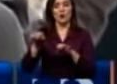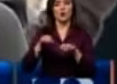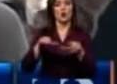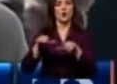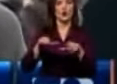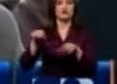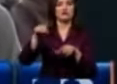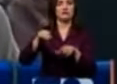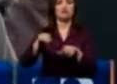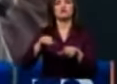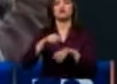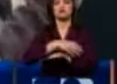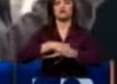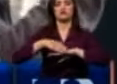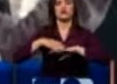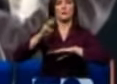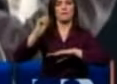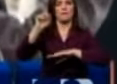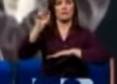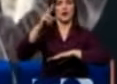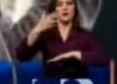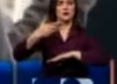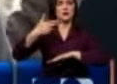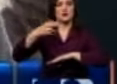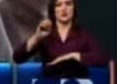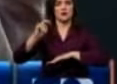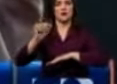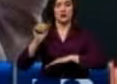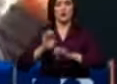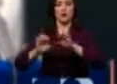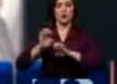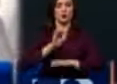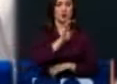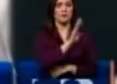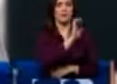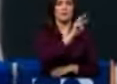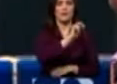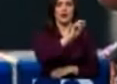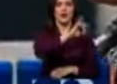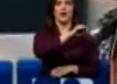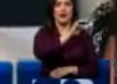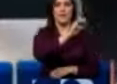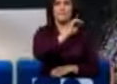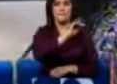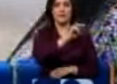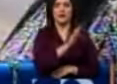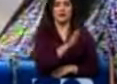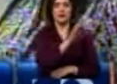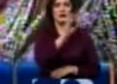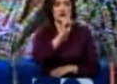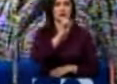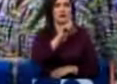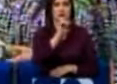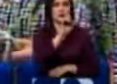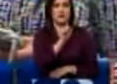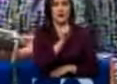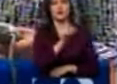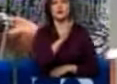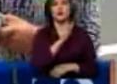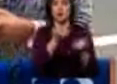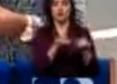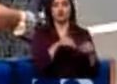y también vamos a verificar cómo está la circulación sobre la Benjamín Rosales. Por lo pronto vamos a mantener la unidireccionalidad de estas vías, como